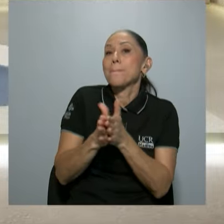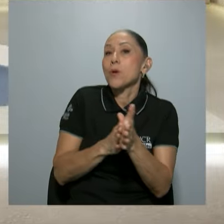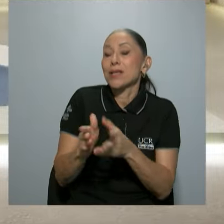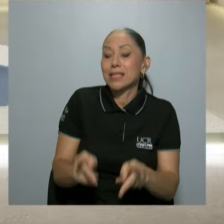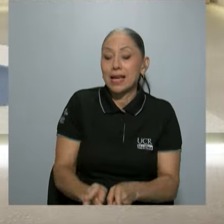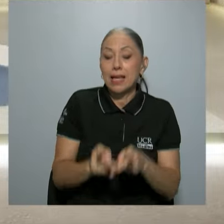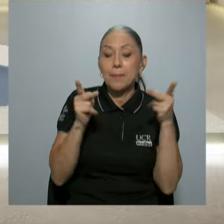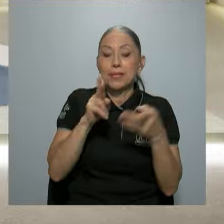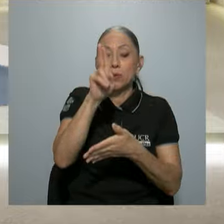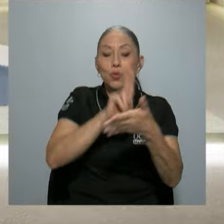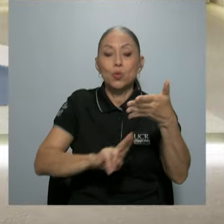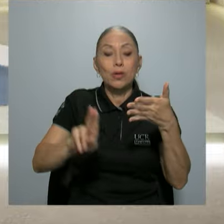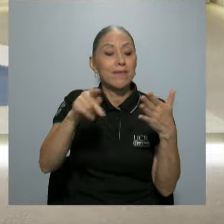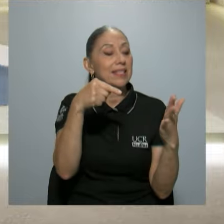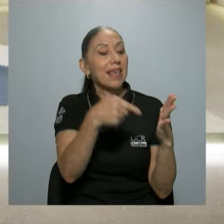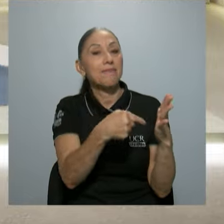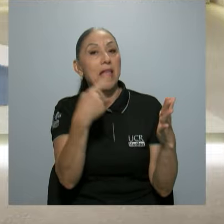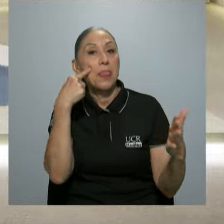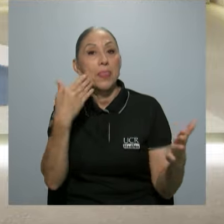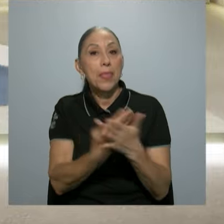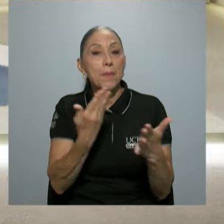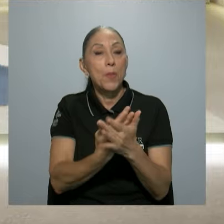inicio, reveló que los jóvenes